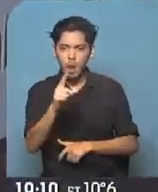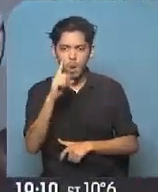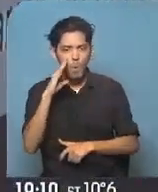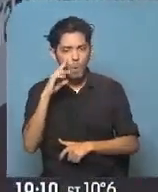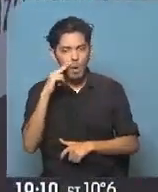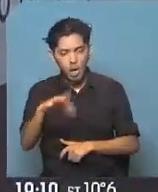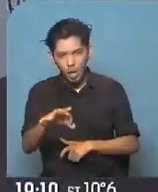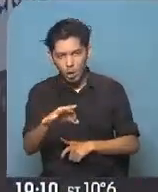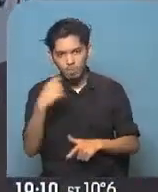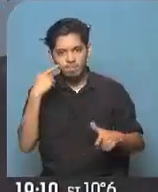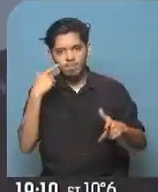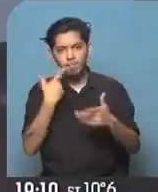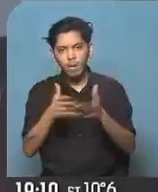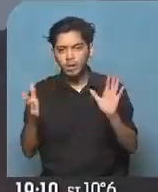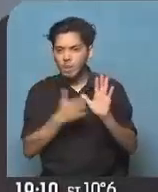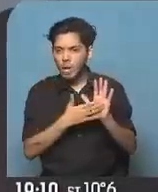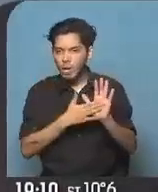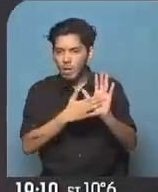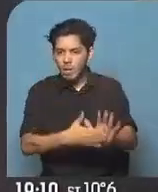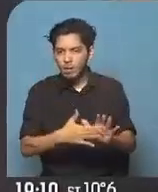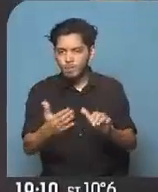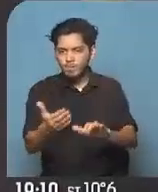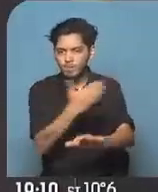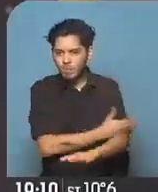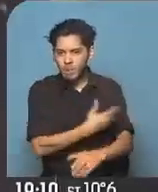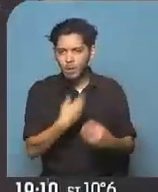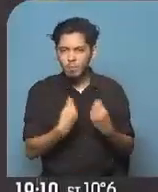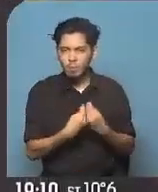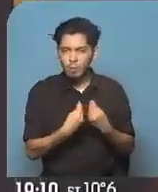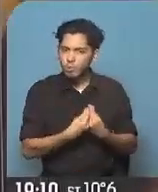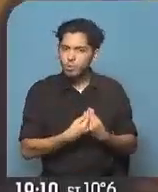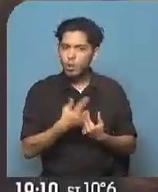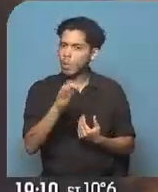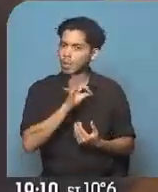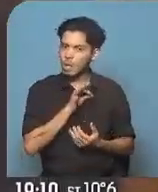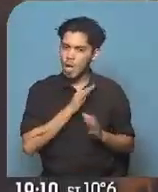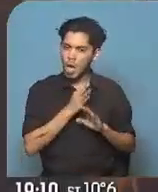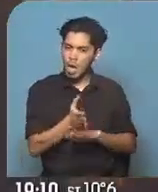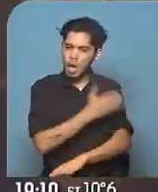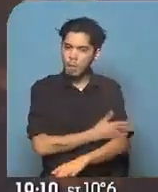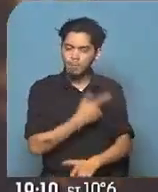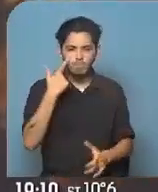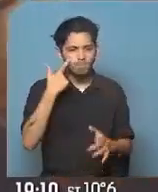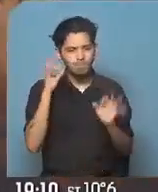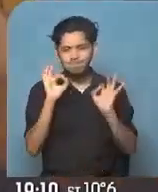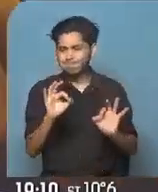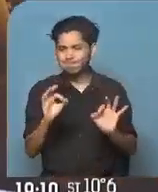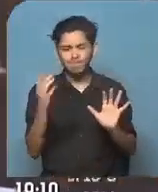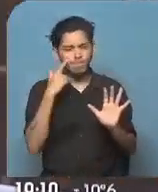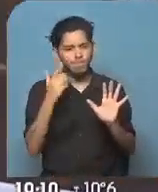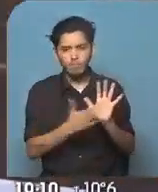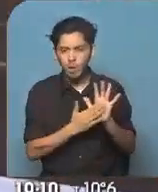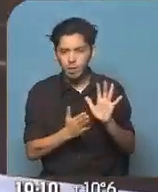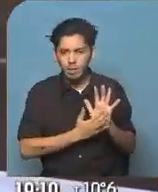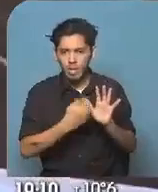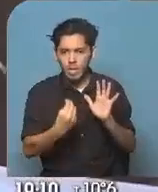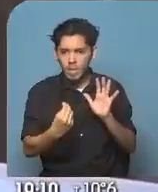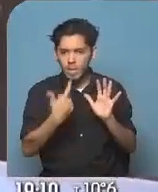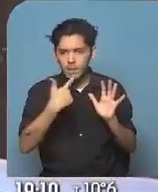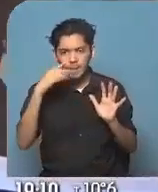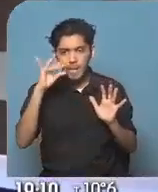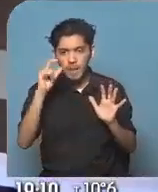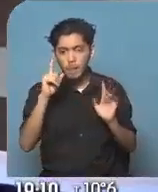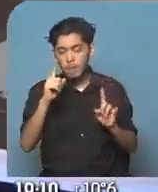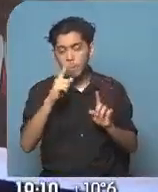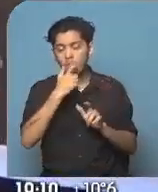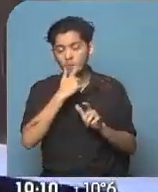señalando que atrasa científicamente 20 años porque está completamente demostrado que efectivamente el preservativo es